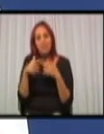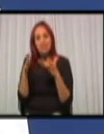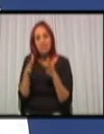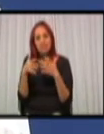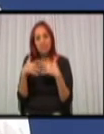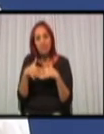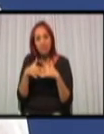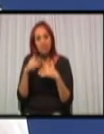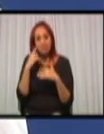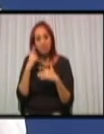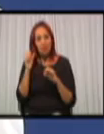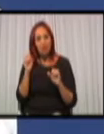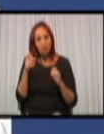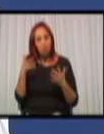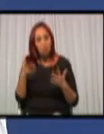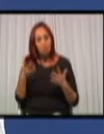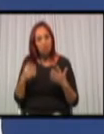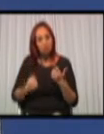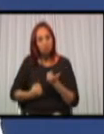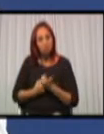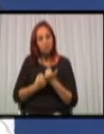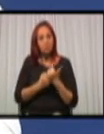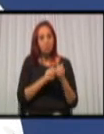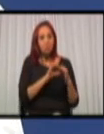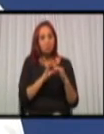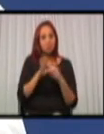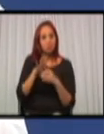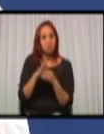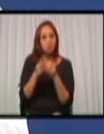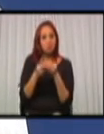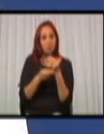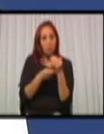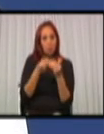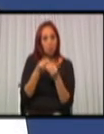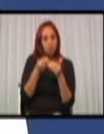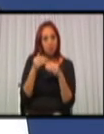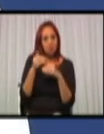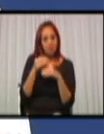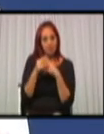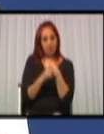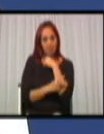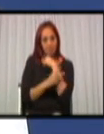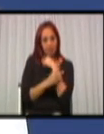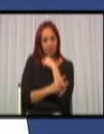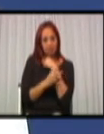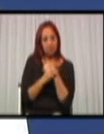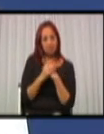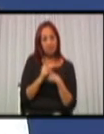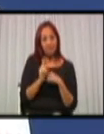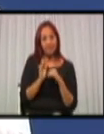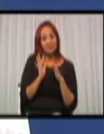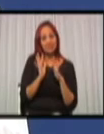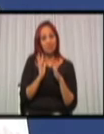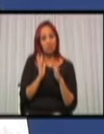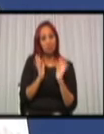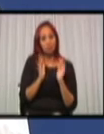para lograr comercializar sus productos a nivel de país. Si bien es cierto,